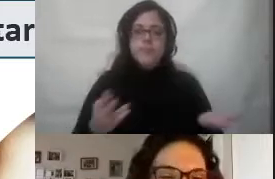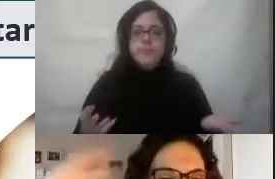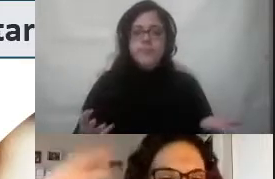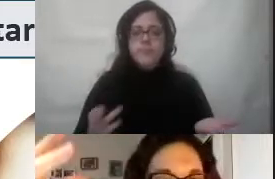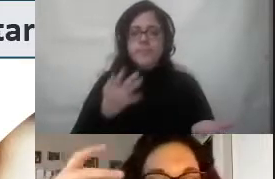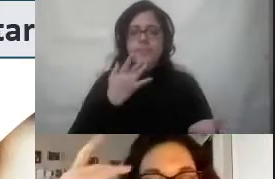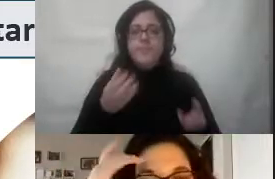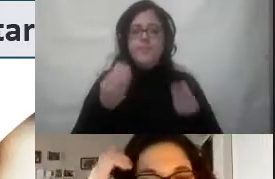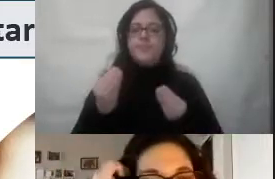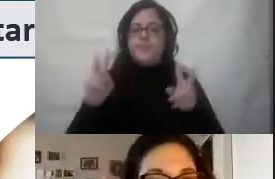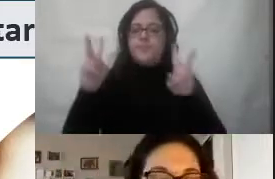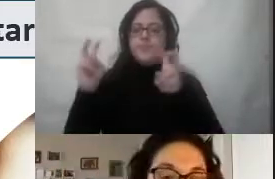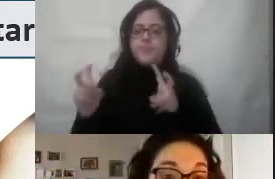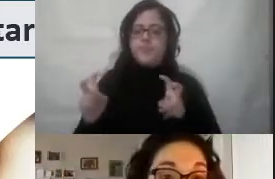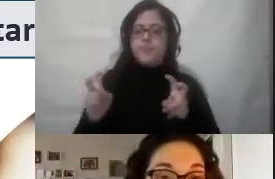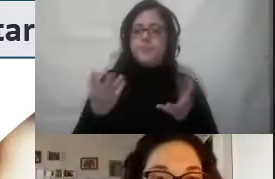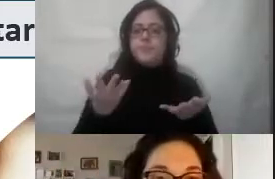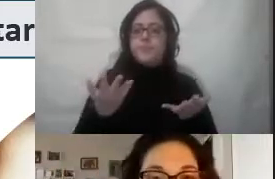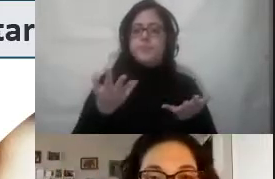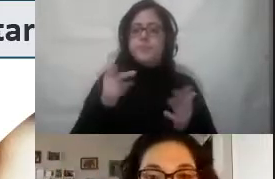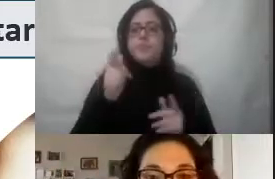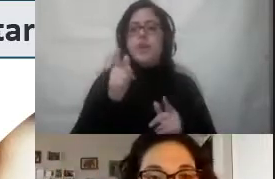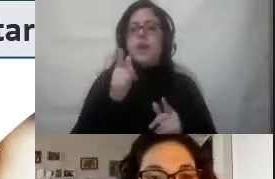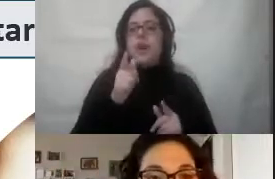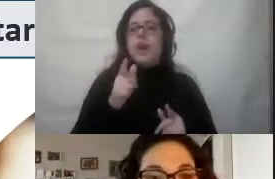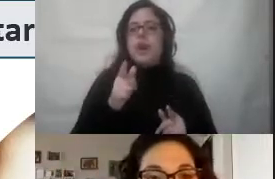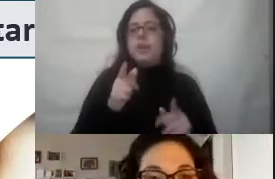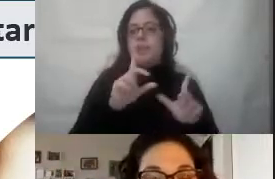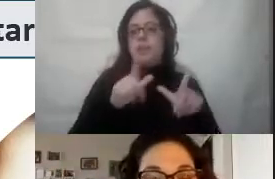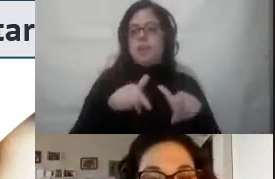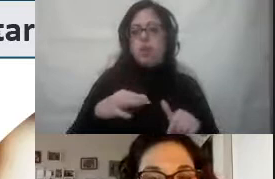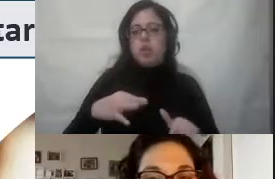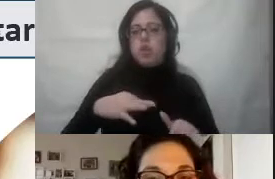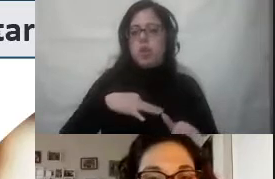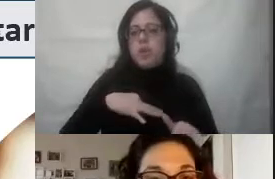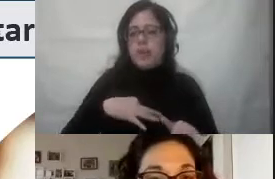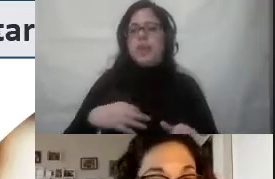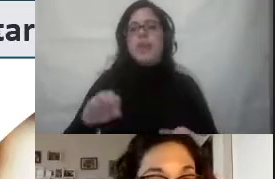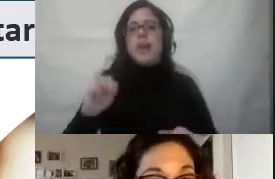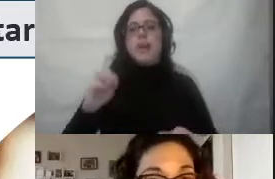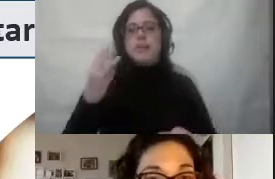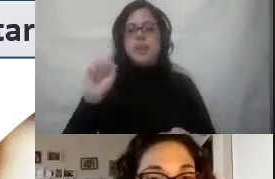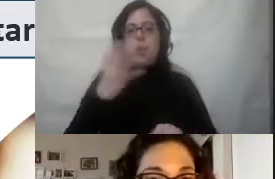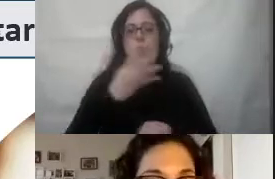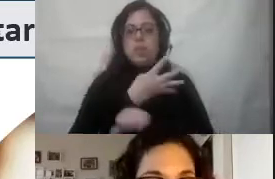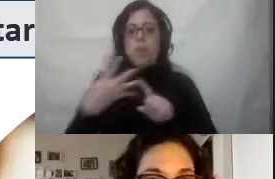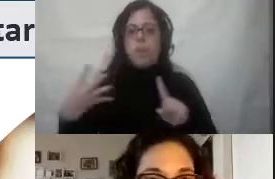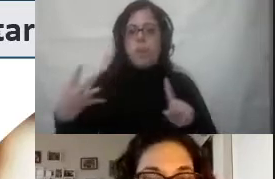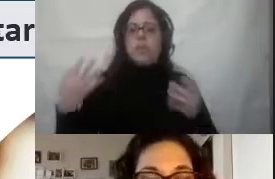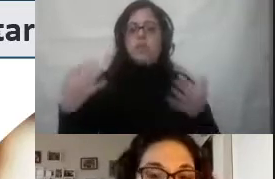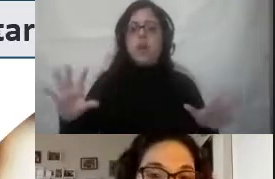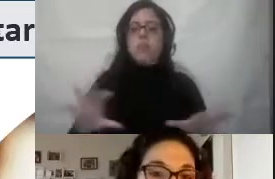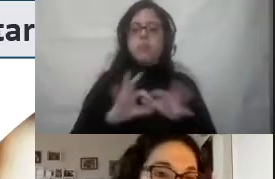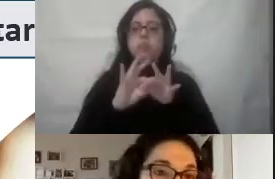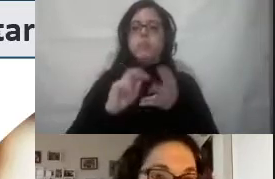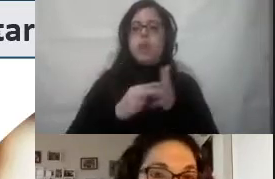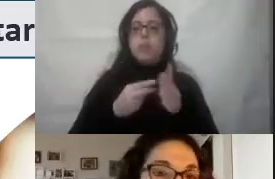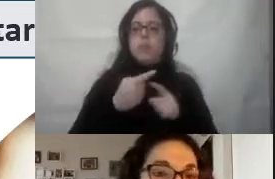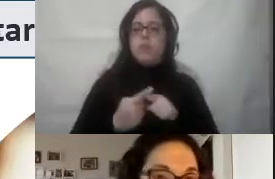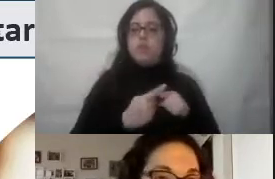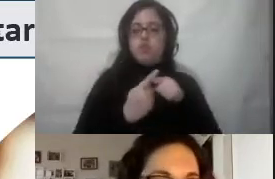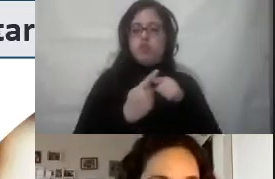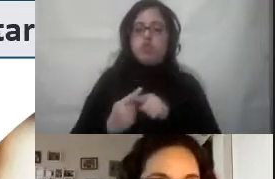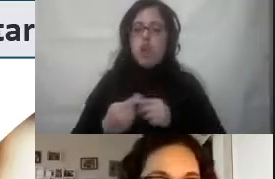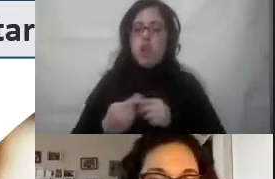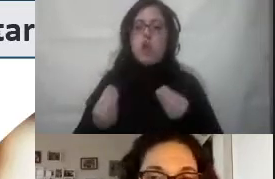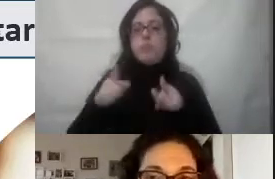áreas de ciudadanía, tercero y cuarto medio, ¿verdad? Hoy día, en una perspectiva más vinculada a los problemas sociales, evidentemente